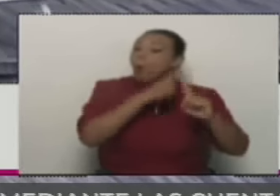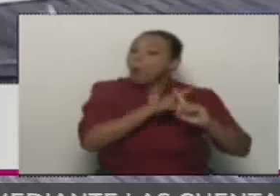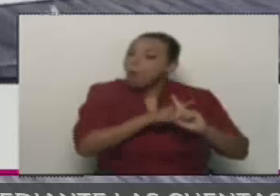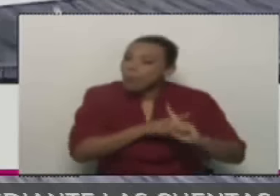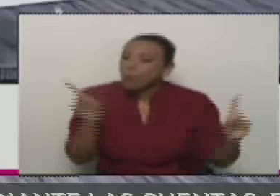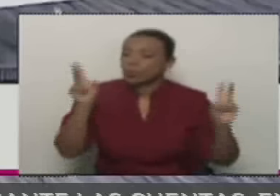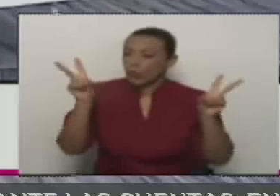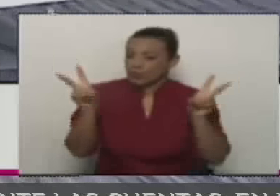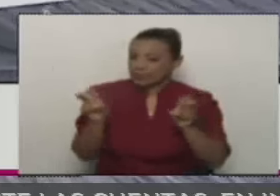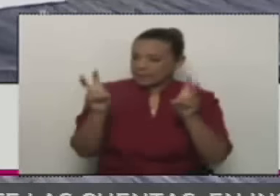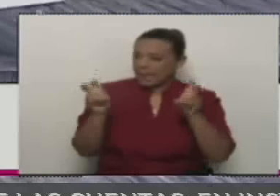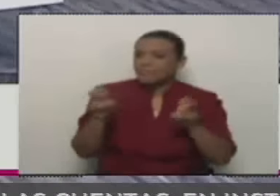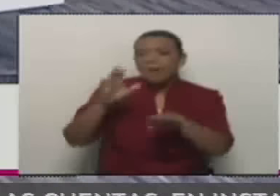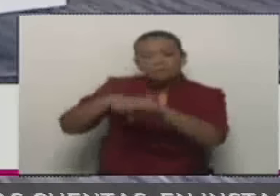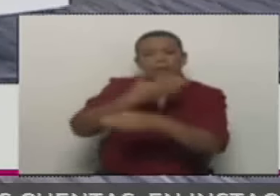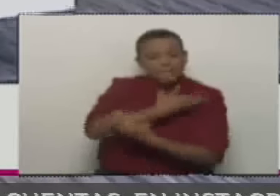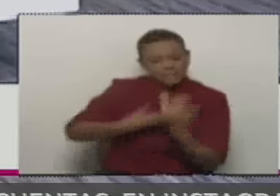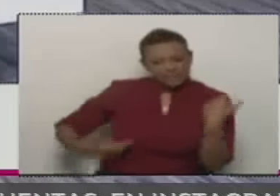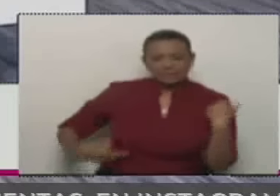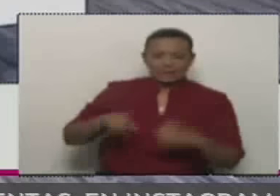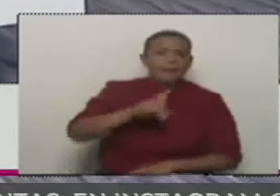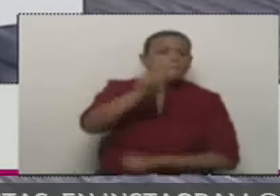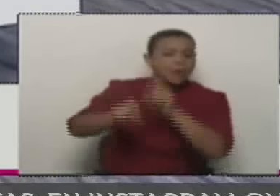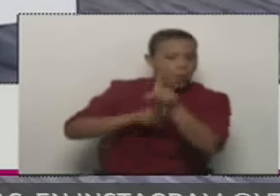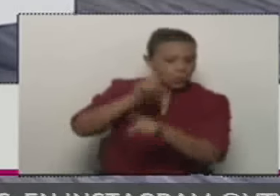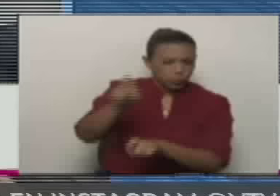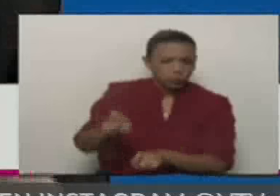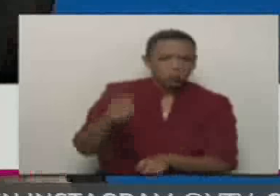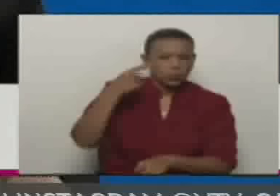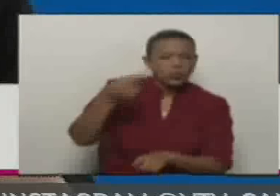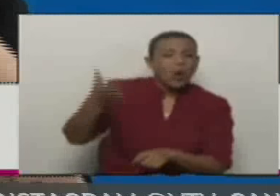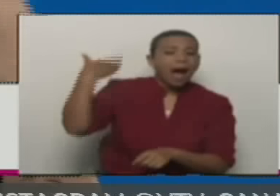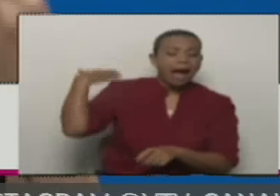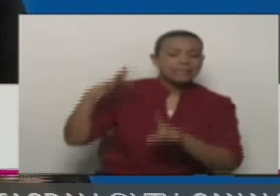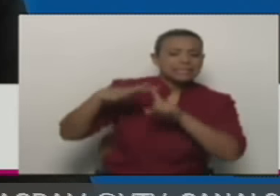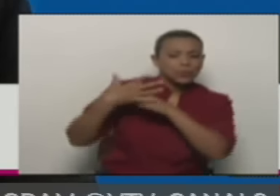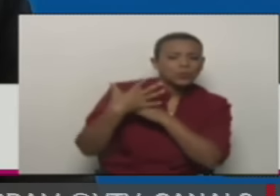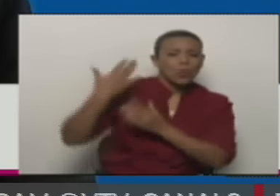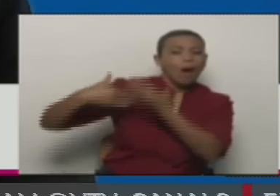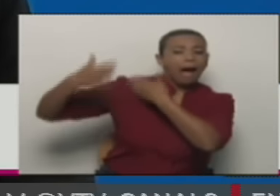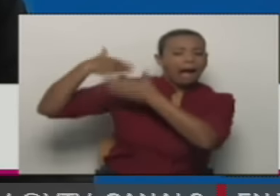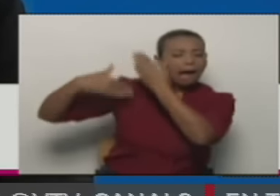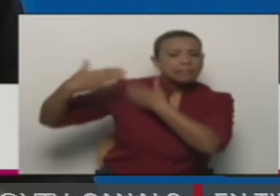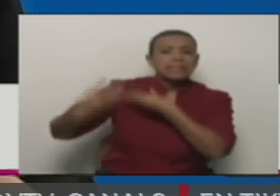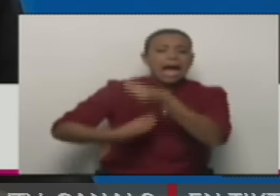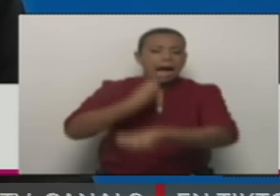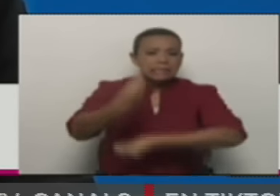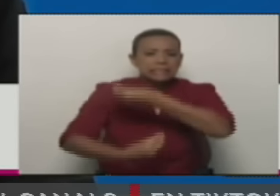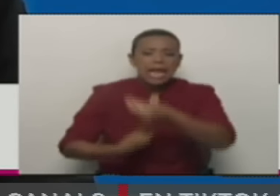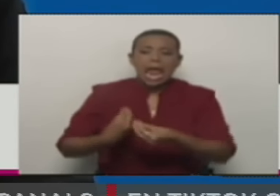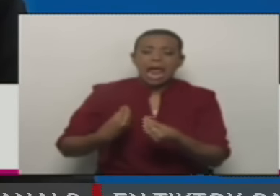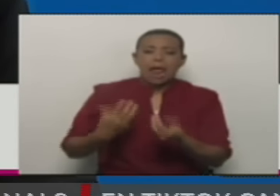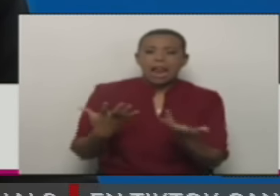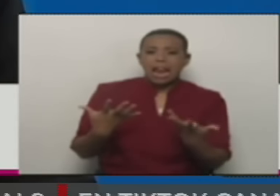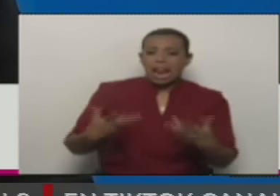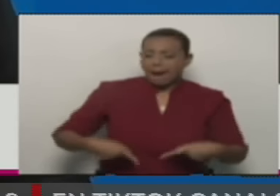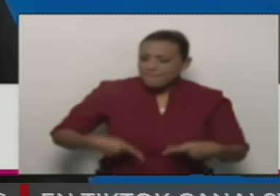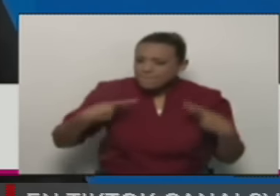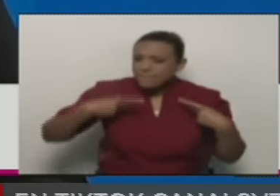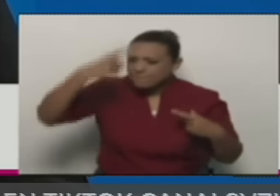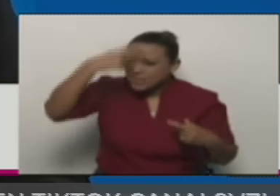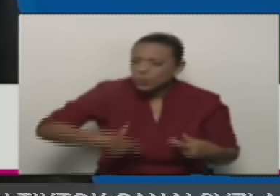lechosa. Presidente, todo esto que ha venido ocurriendo, la salida de González, Edmundo